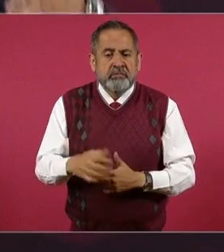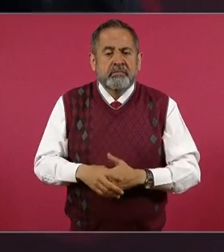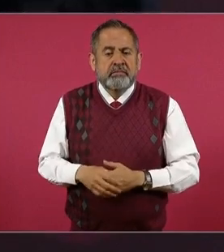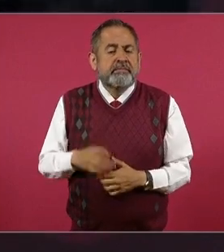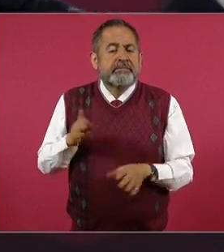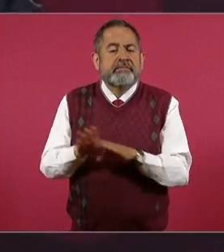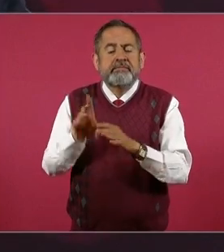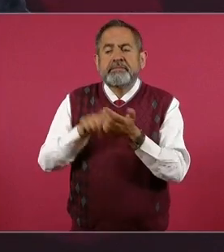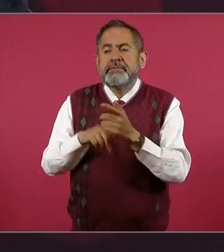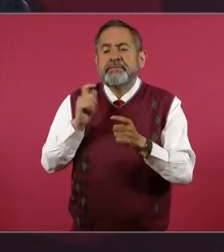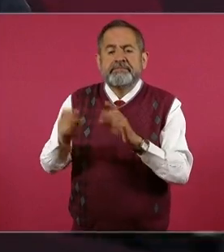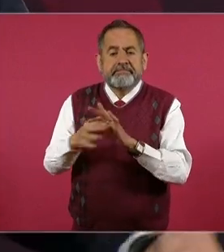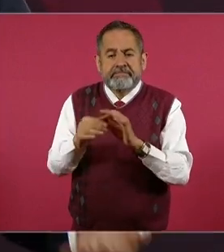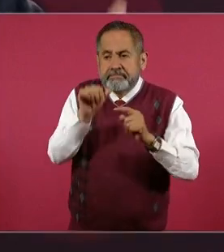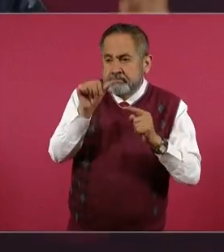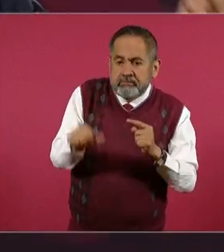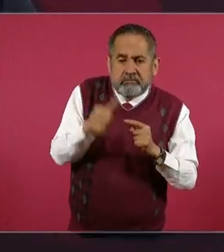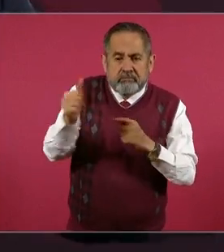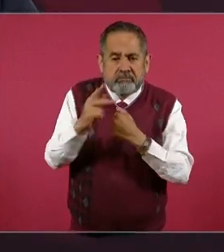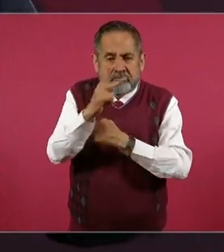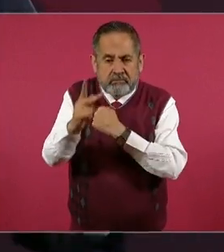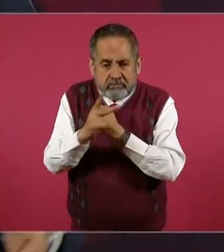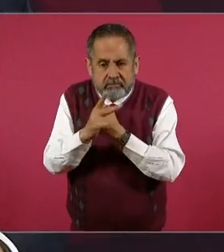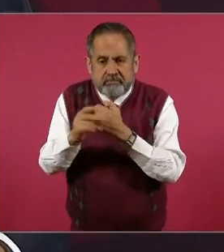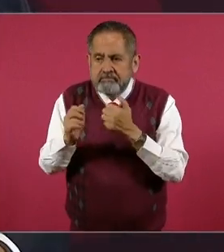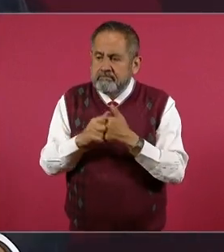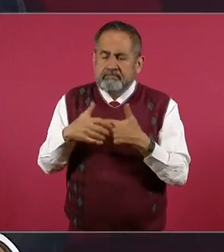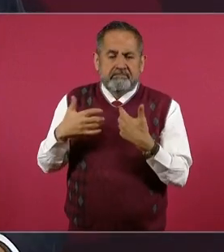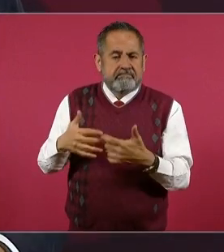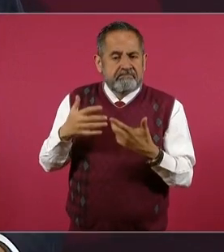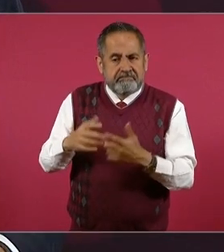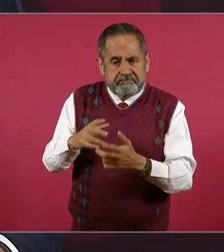Ya quisieran otros países, con todo respeto,